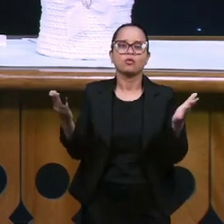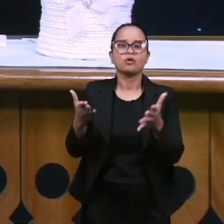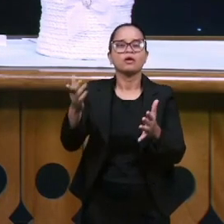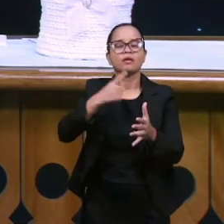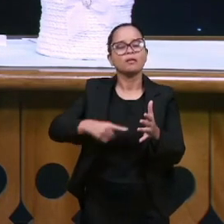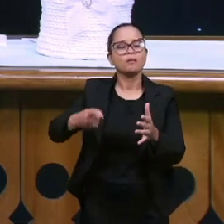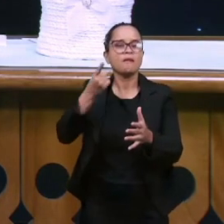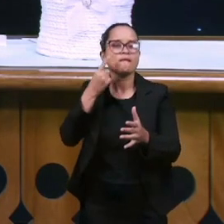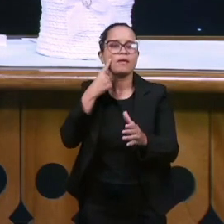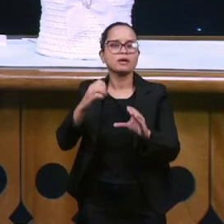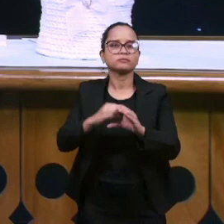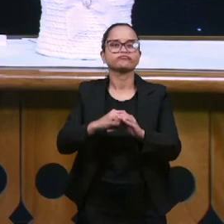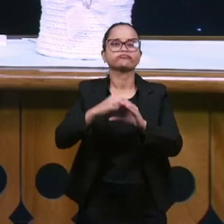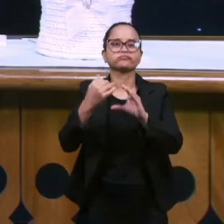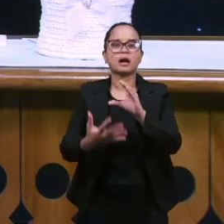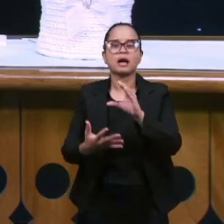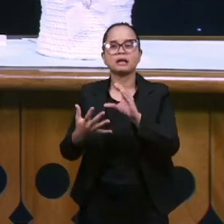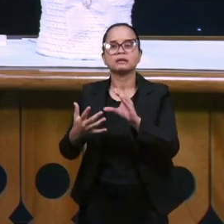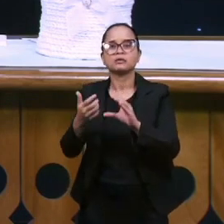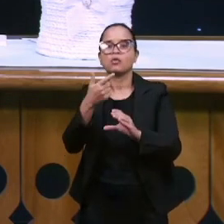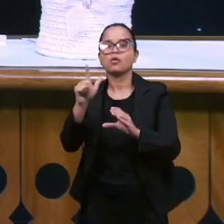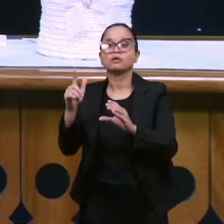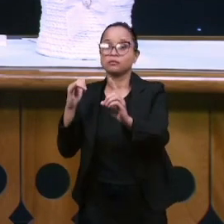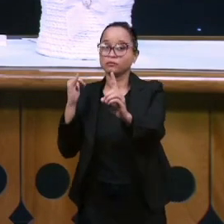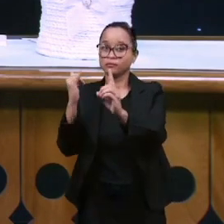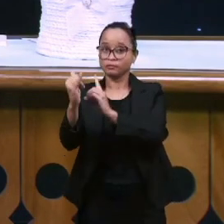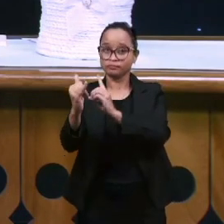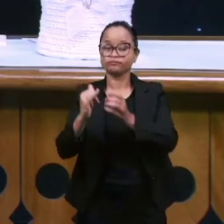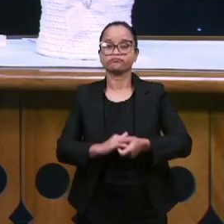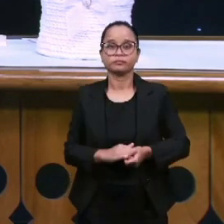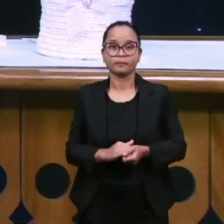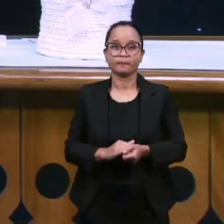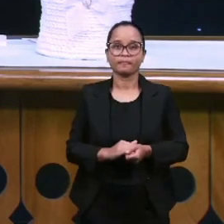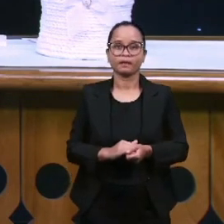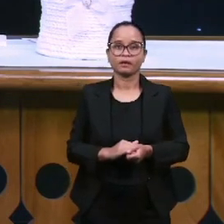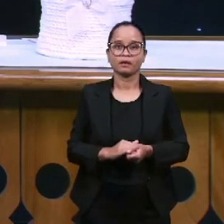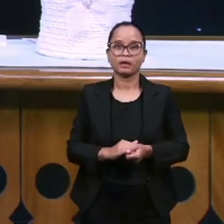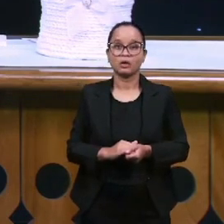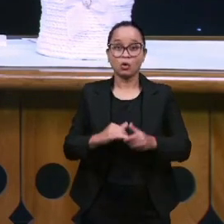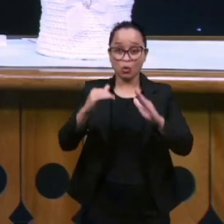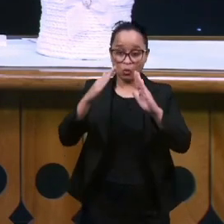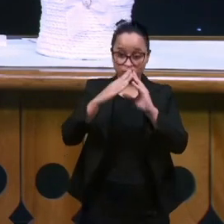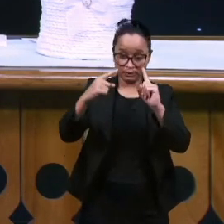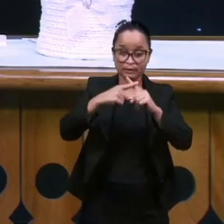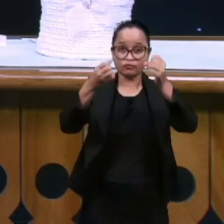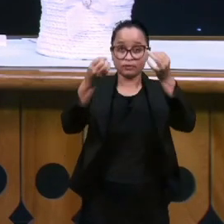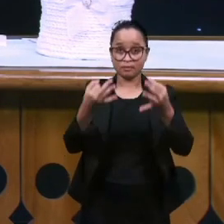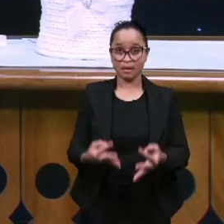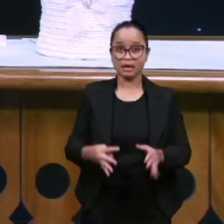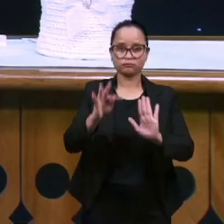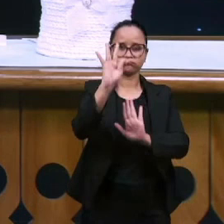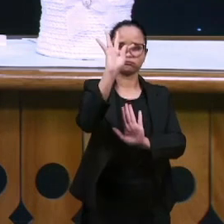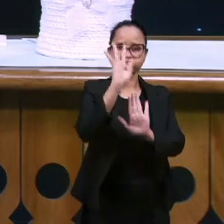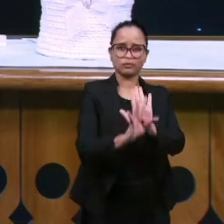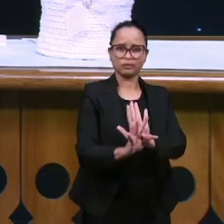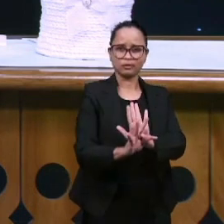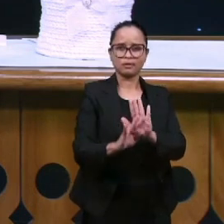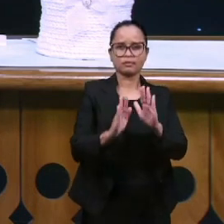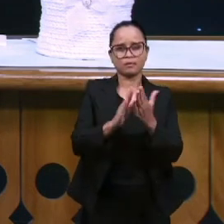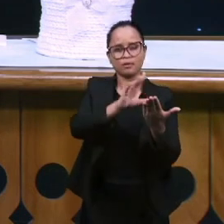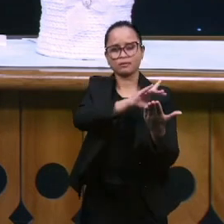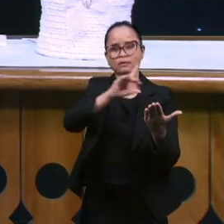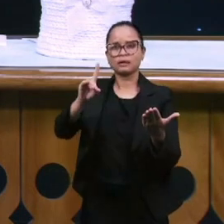estamos viviendo otro aspecto que es el profético. Cuando la iglesia habla de los textos bíblicos, cuando nos referimos al Antiguo